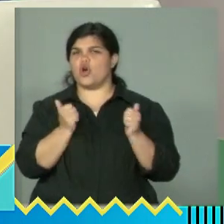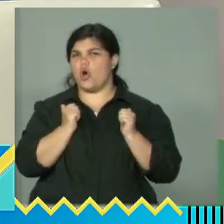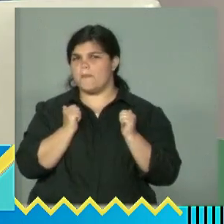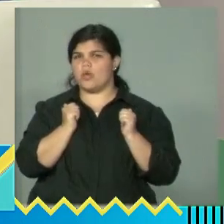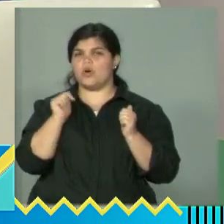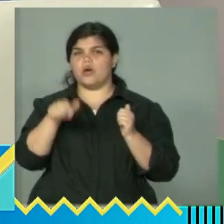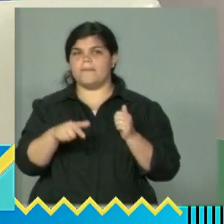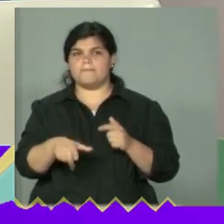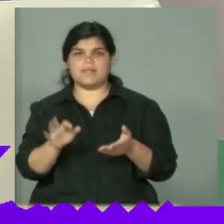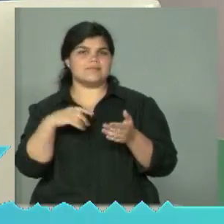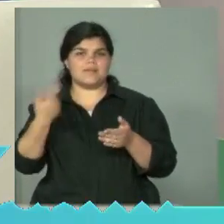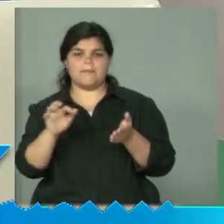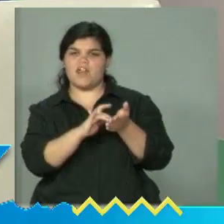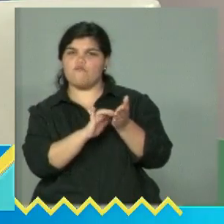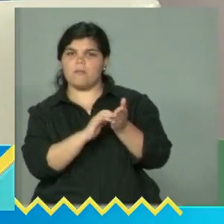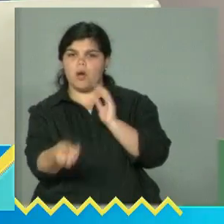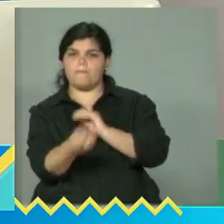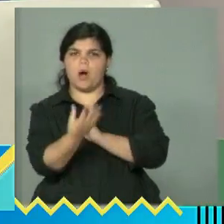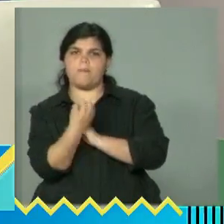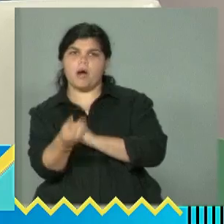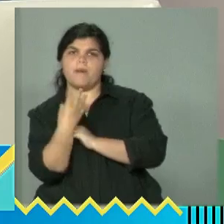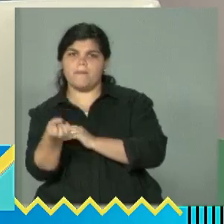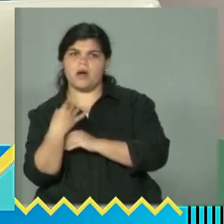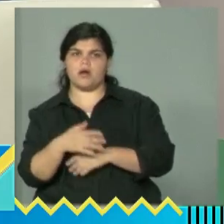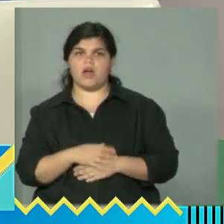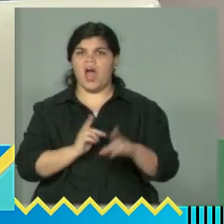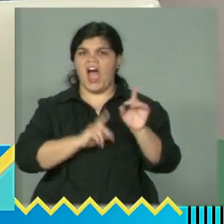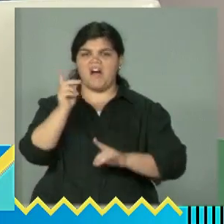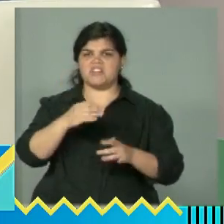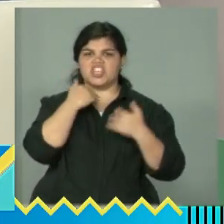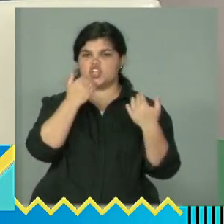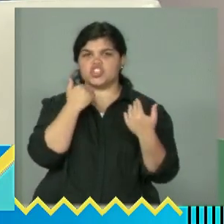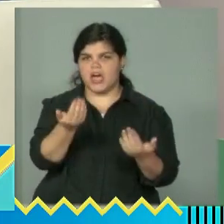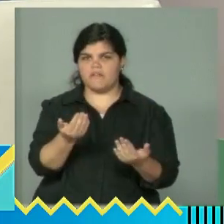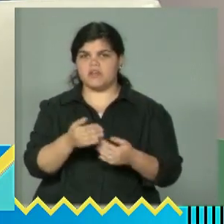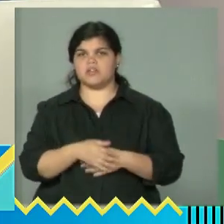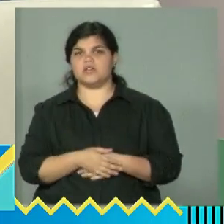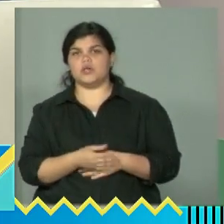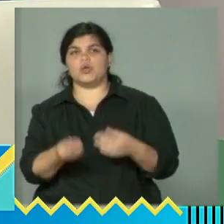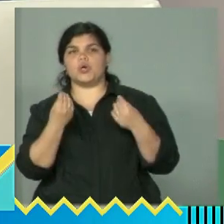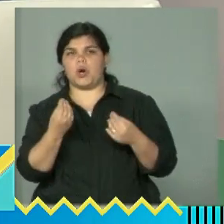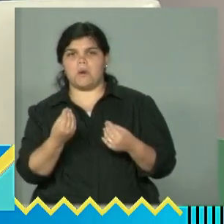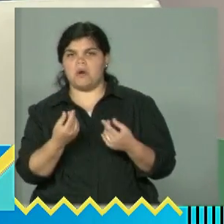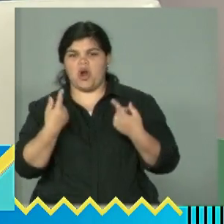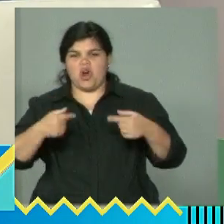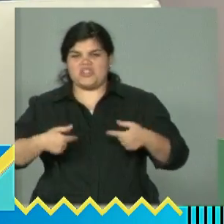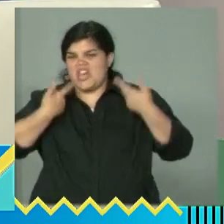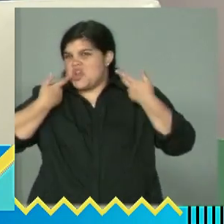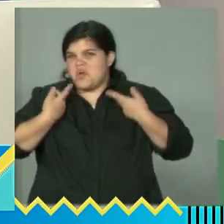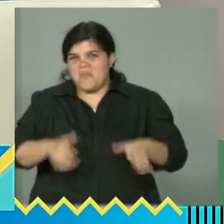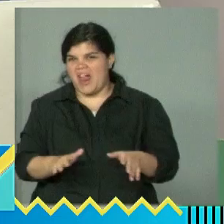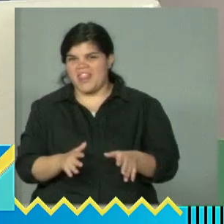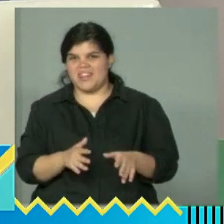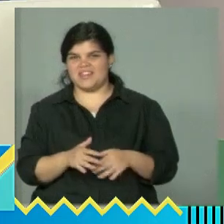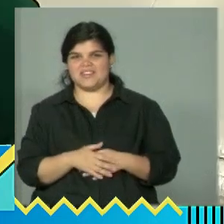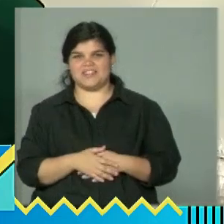llegue al teléfono. No saben a veces cómo desenvolverse en cuestiones básicas, tareas afuera de